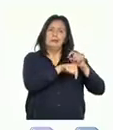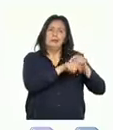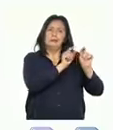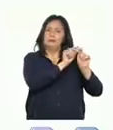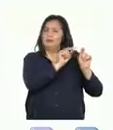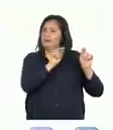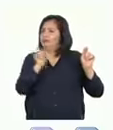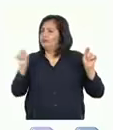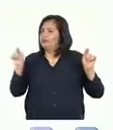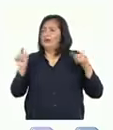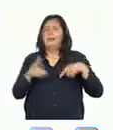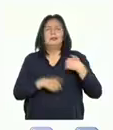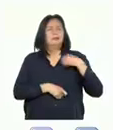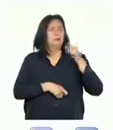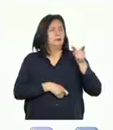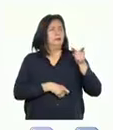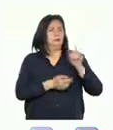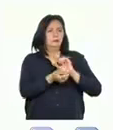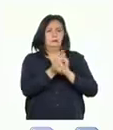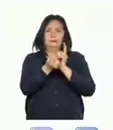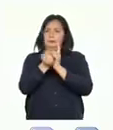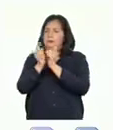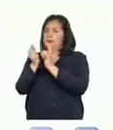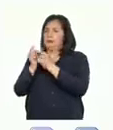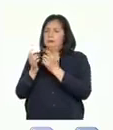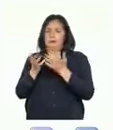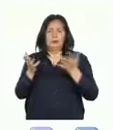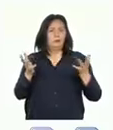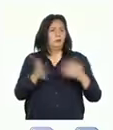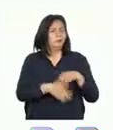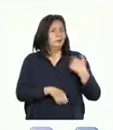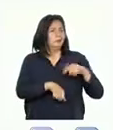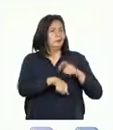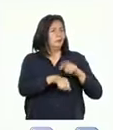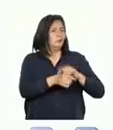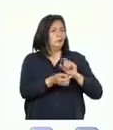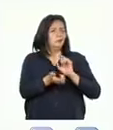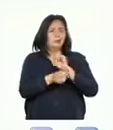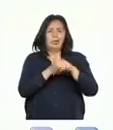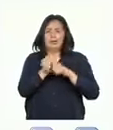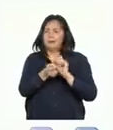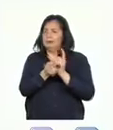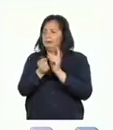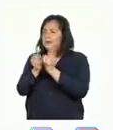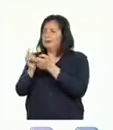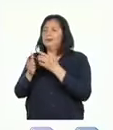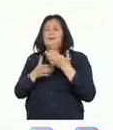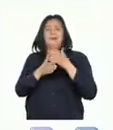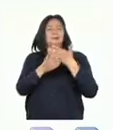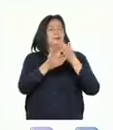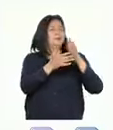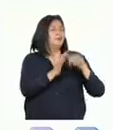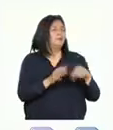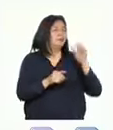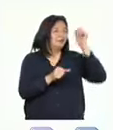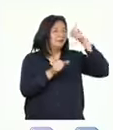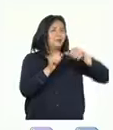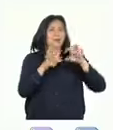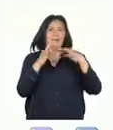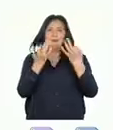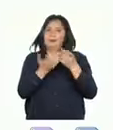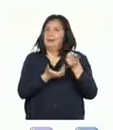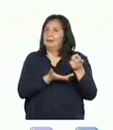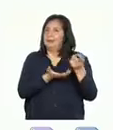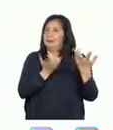tiempo. Reconocimos los cambios producidos en los objetos a través del tiempo y compartimos los recuerdos familiares en relación